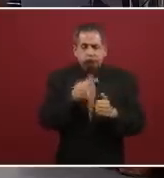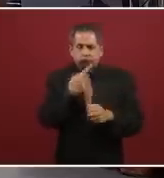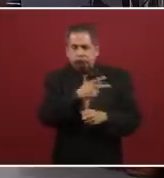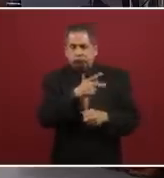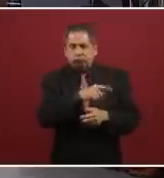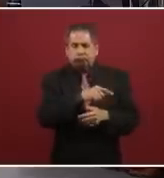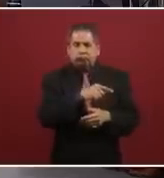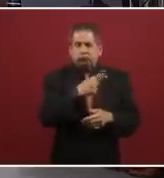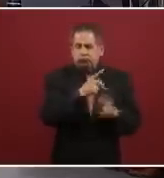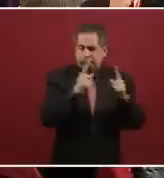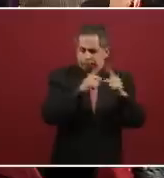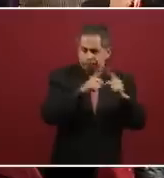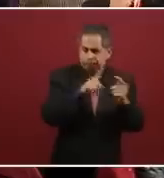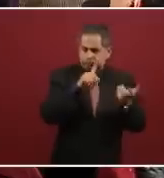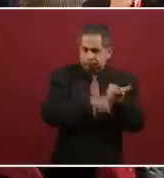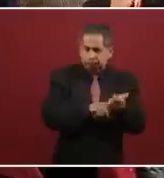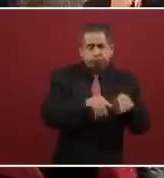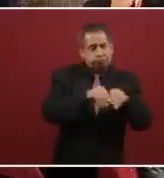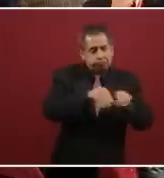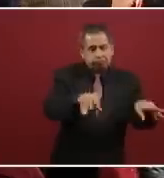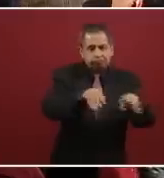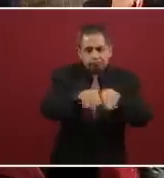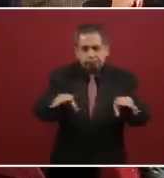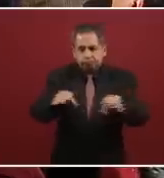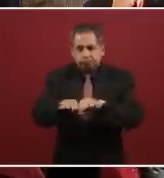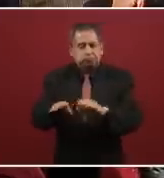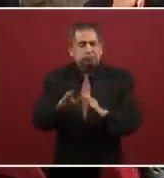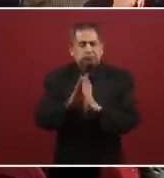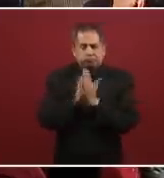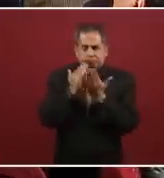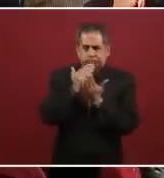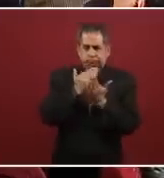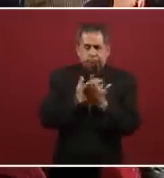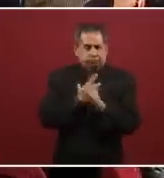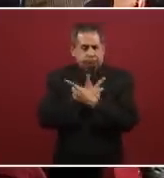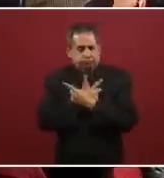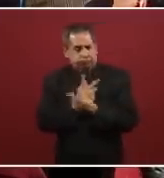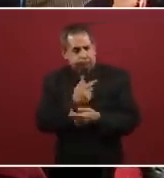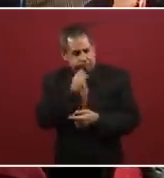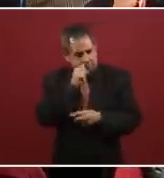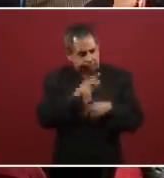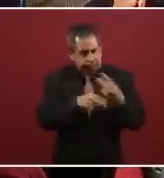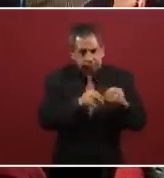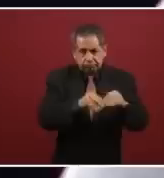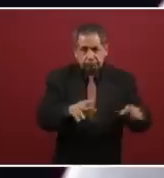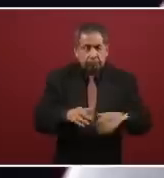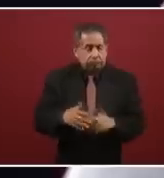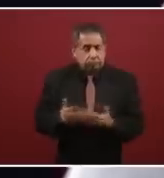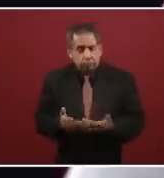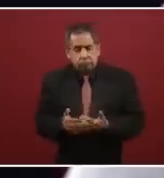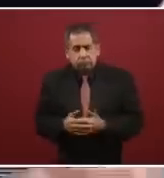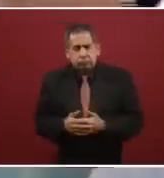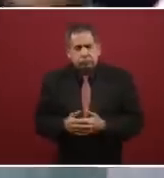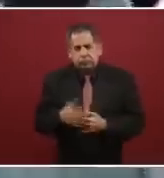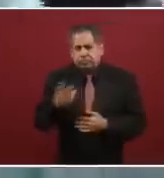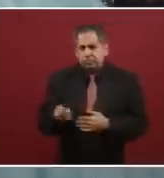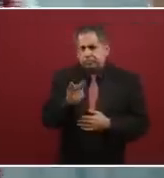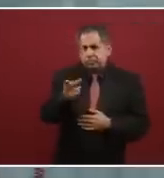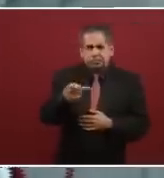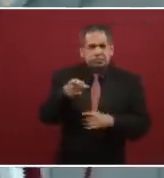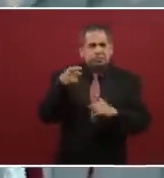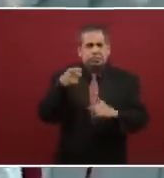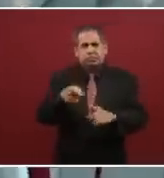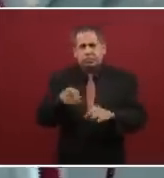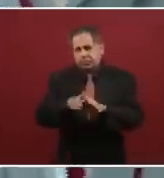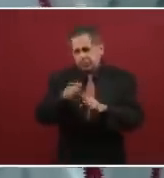interior de sus centros religiosos sobre lo que es la cartilla moral Y pues bueno, preguntarle si